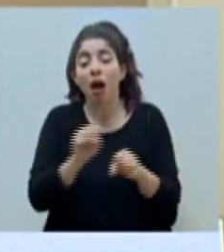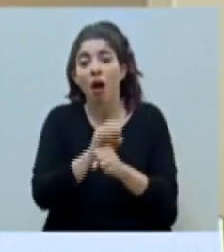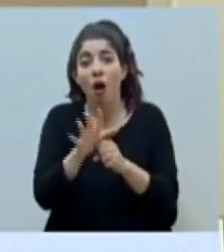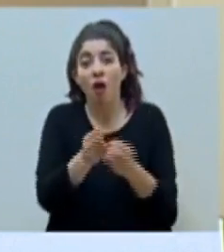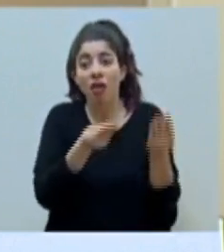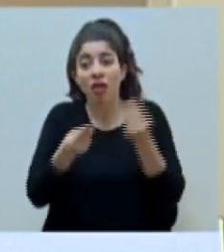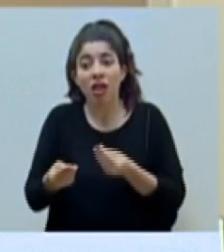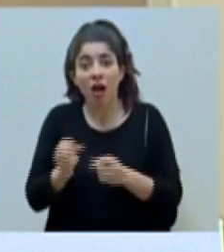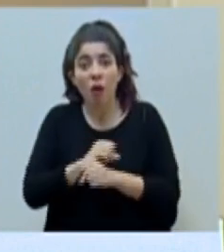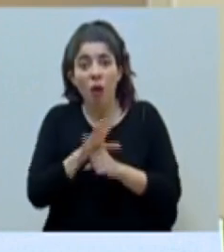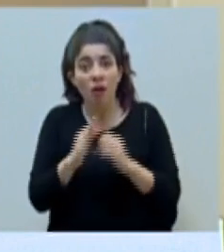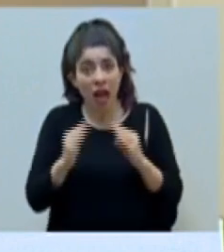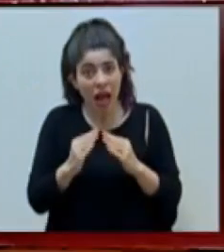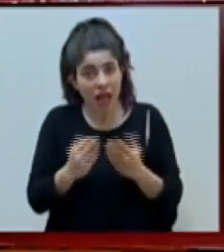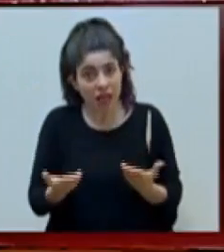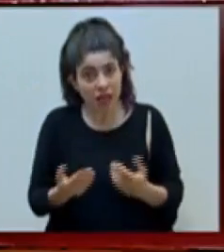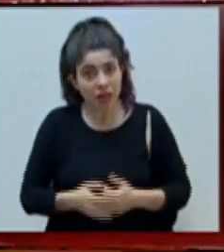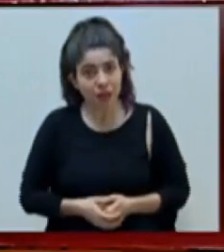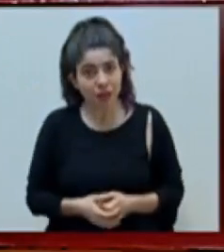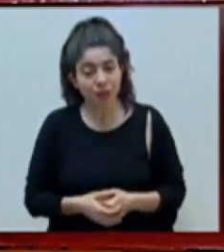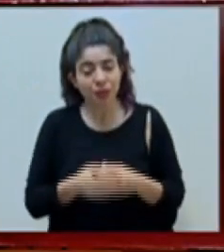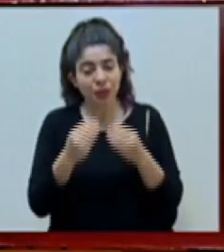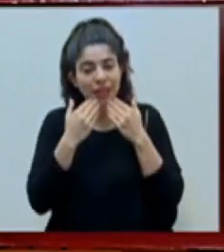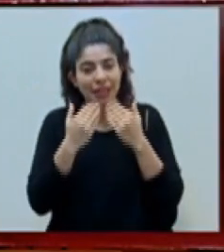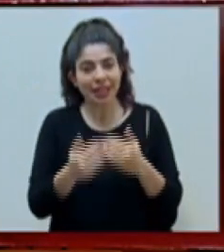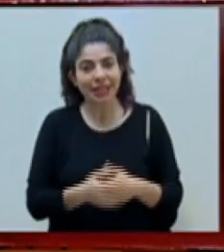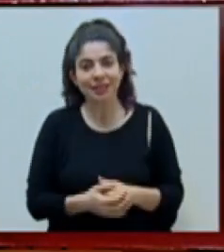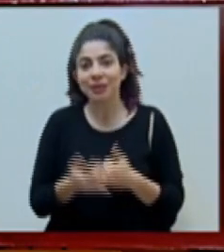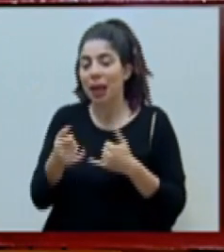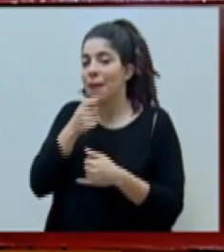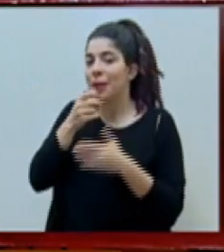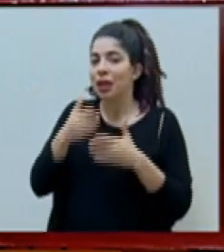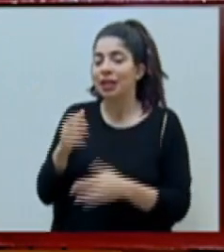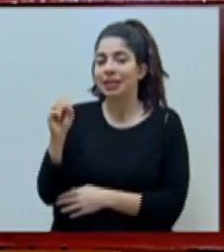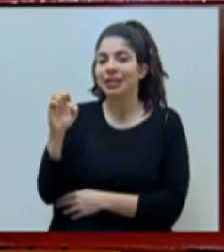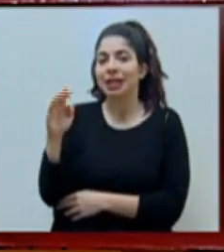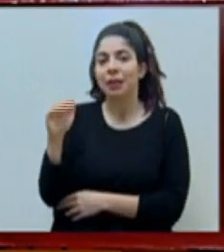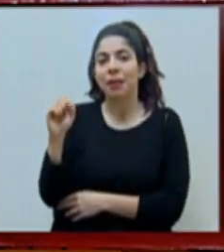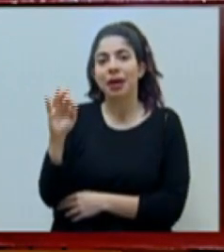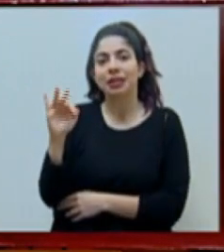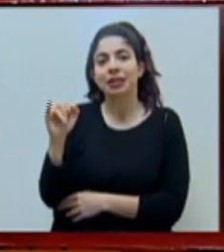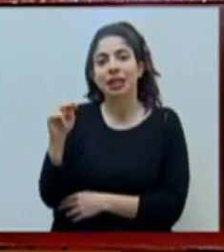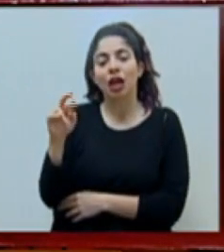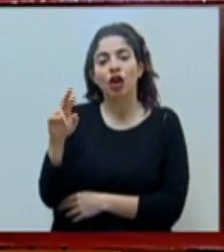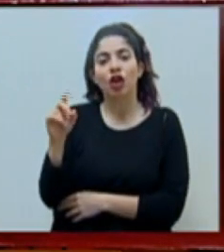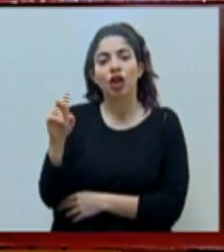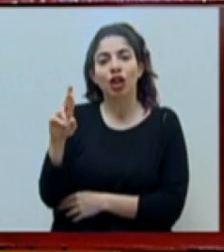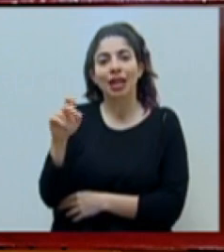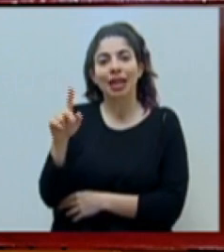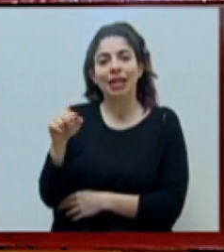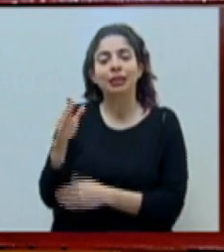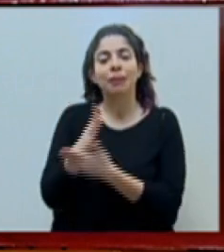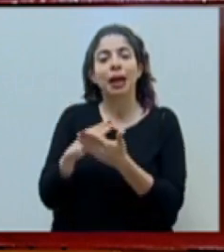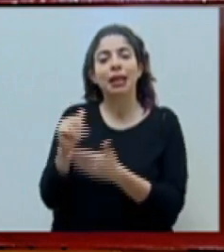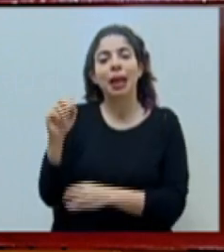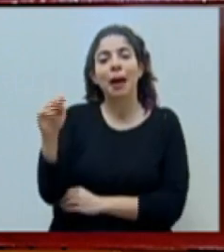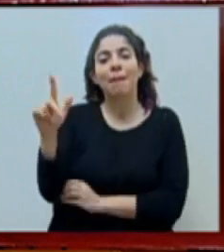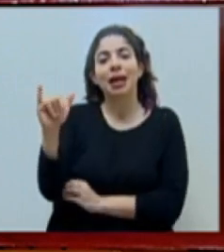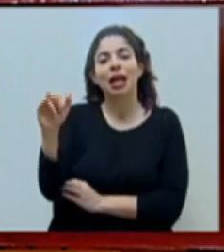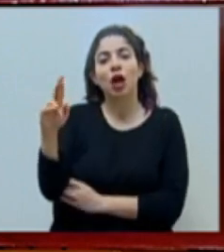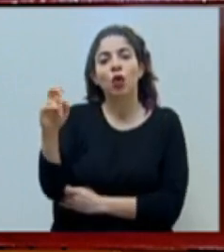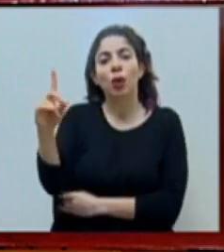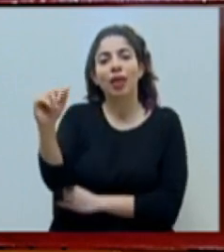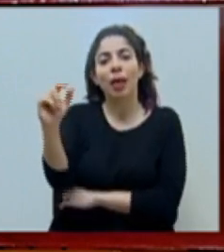nuestras casas. Muchísimas gracias. Continuamos con el colega Sebastián Rodríguez de ameliarueda.com. Por favor, colega, indicar hacia